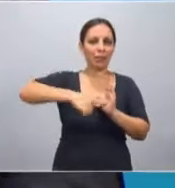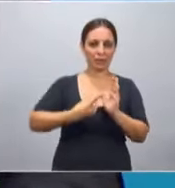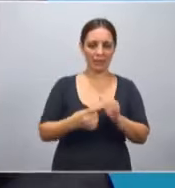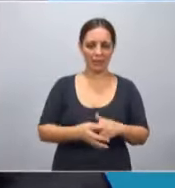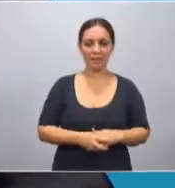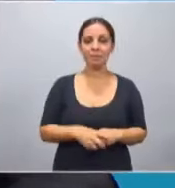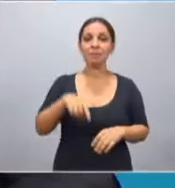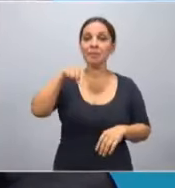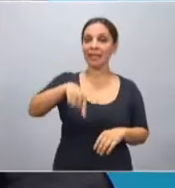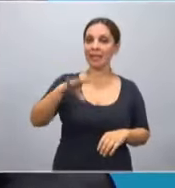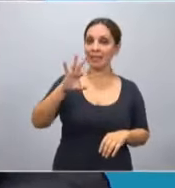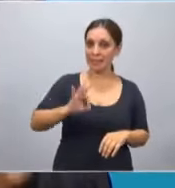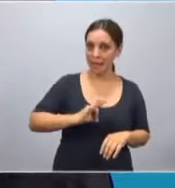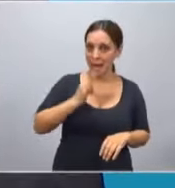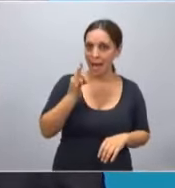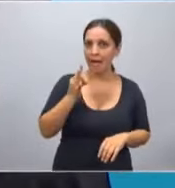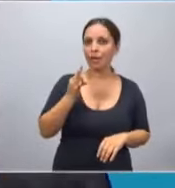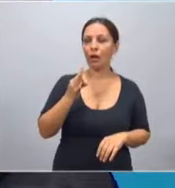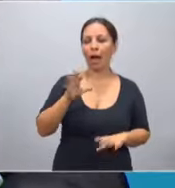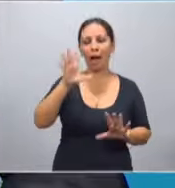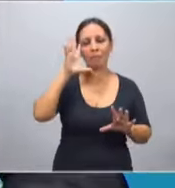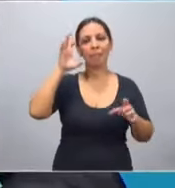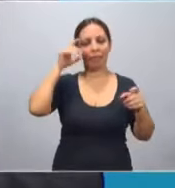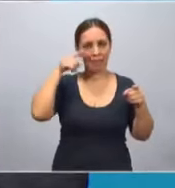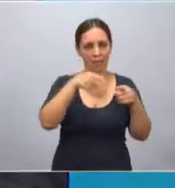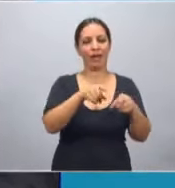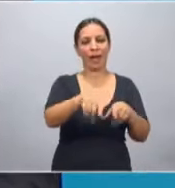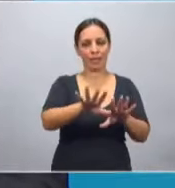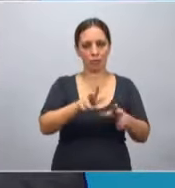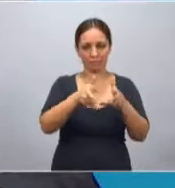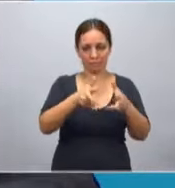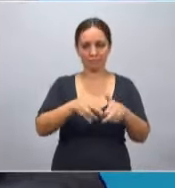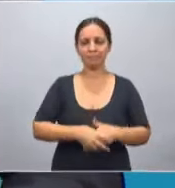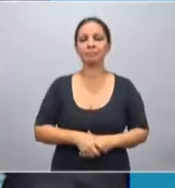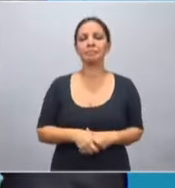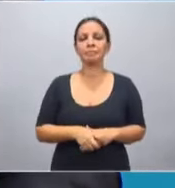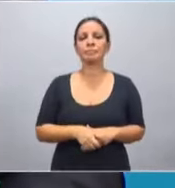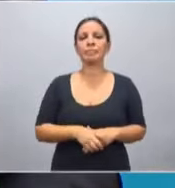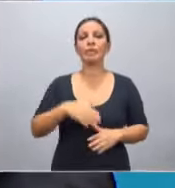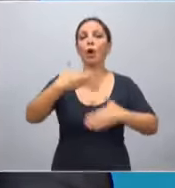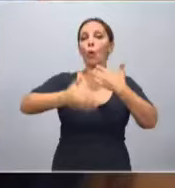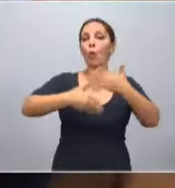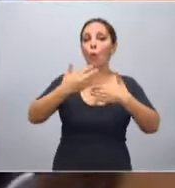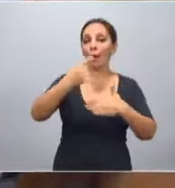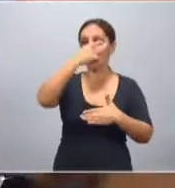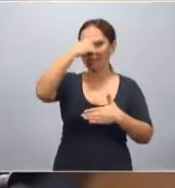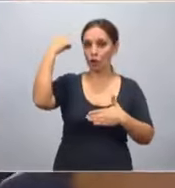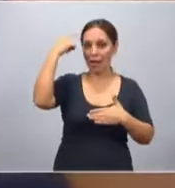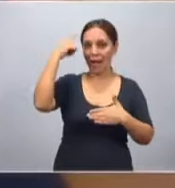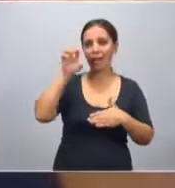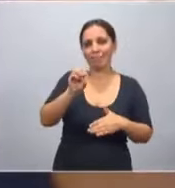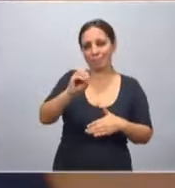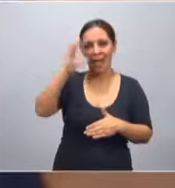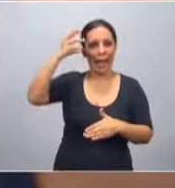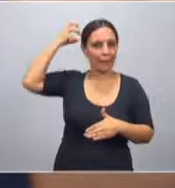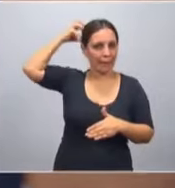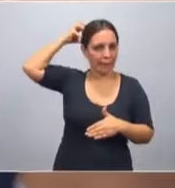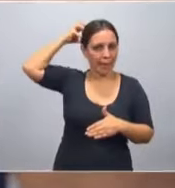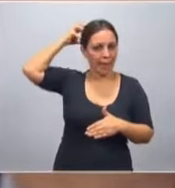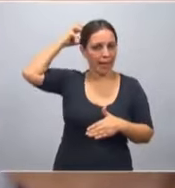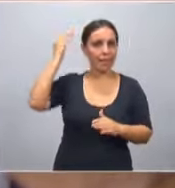este año iba esto este año eh los juegos nacionales no se sabe si se van